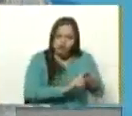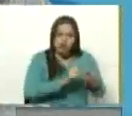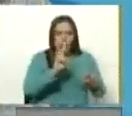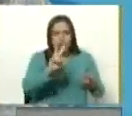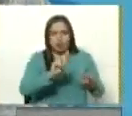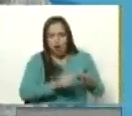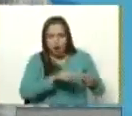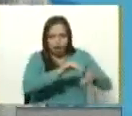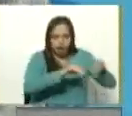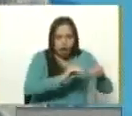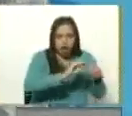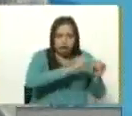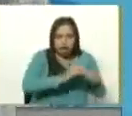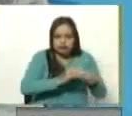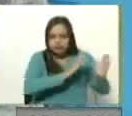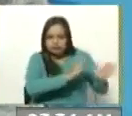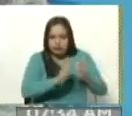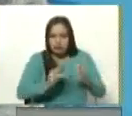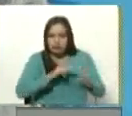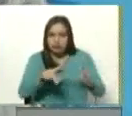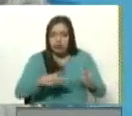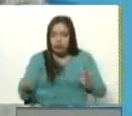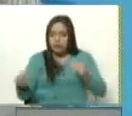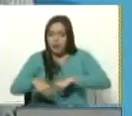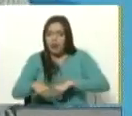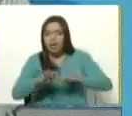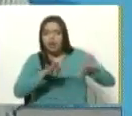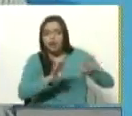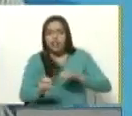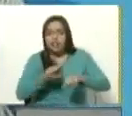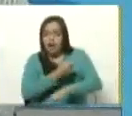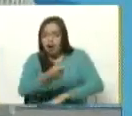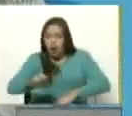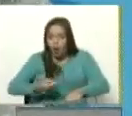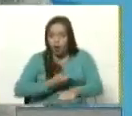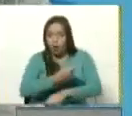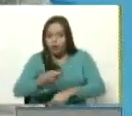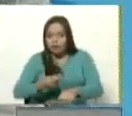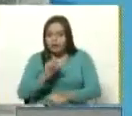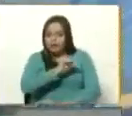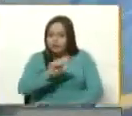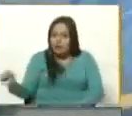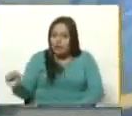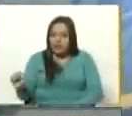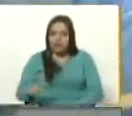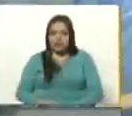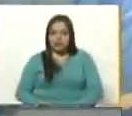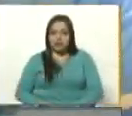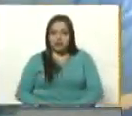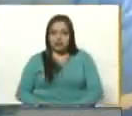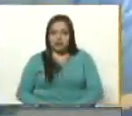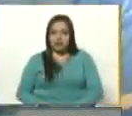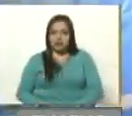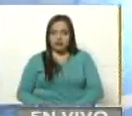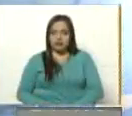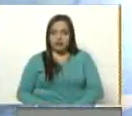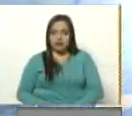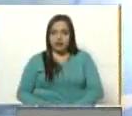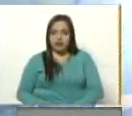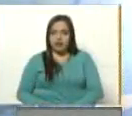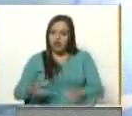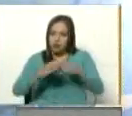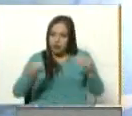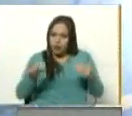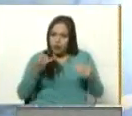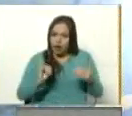o tres productores. Nosotros transmitimos más de 90 horas semanales de transmisión en vivo. Y todo ha sido